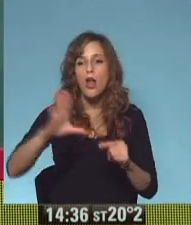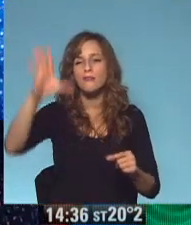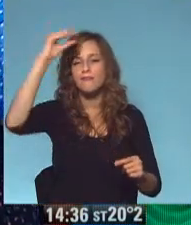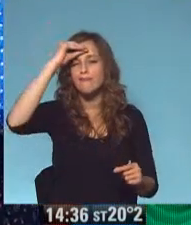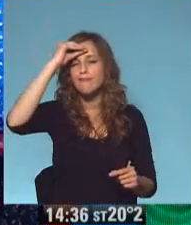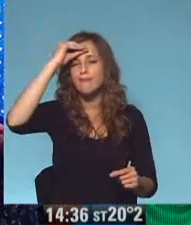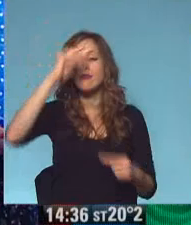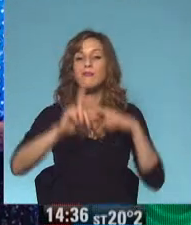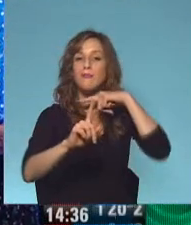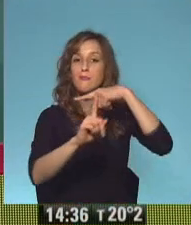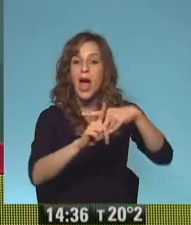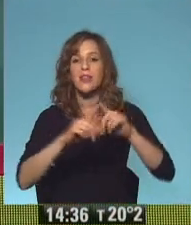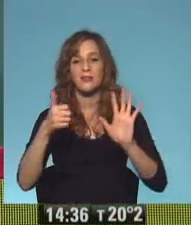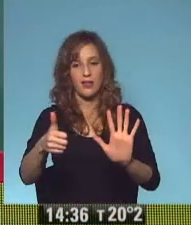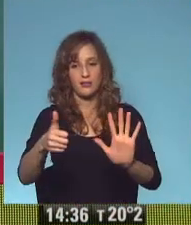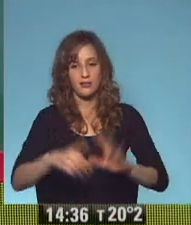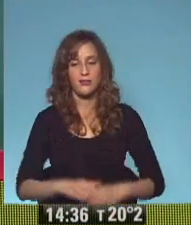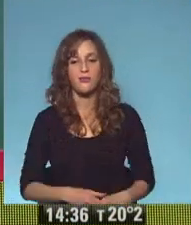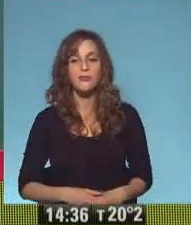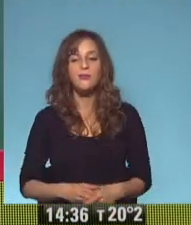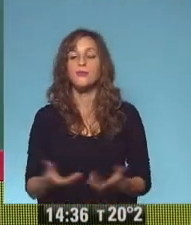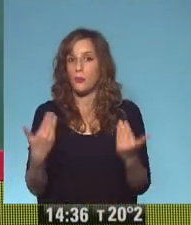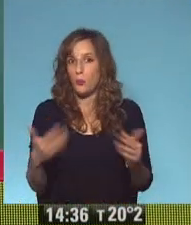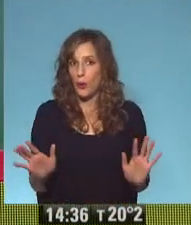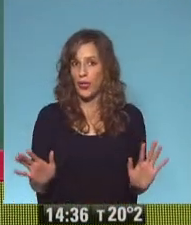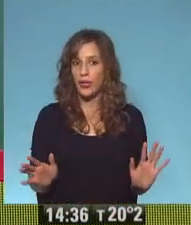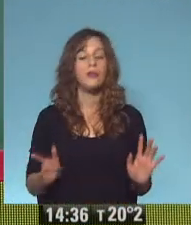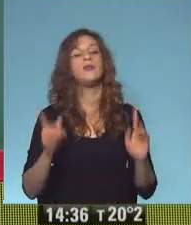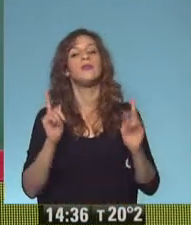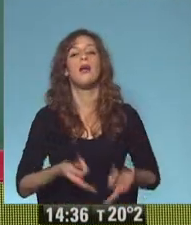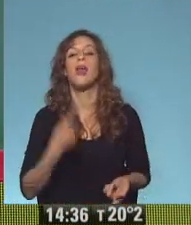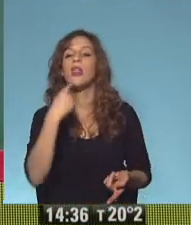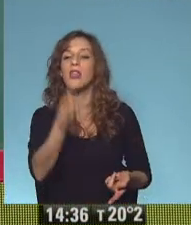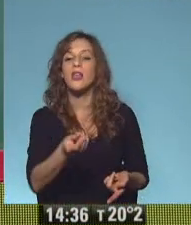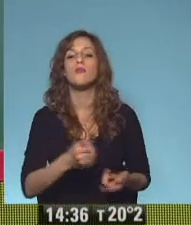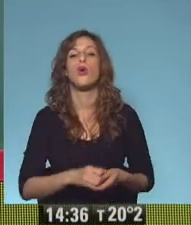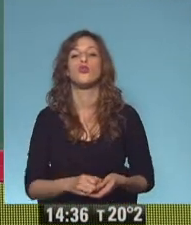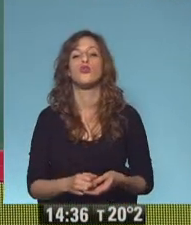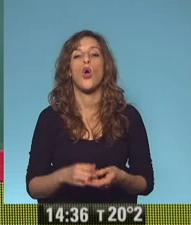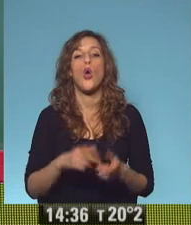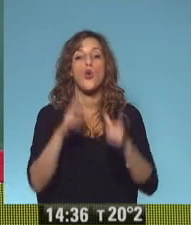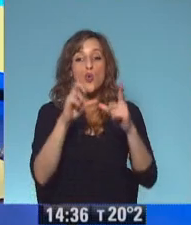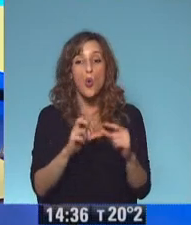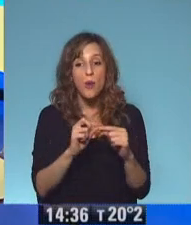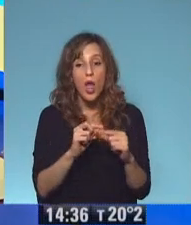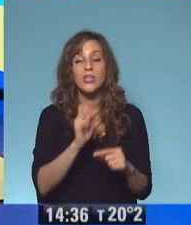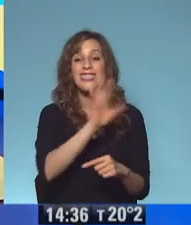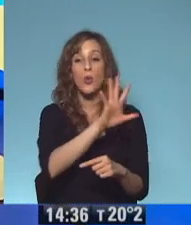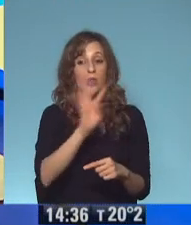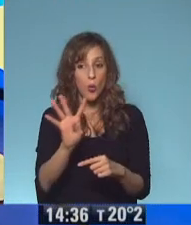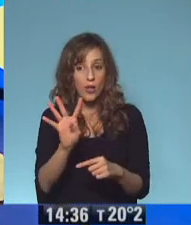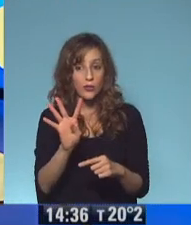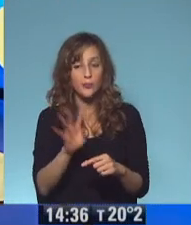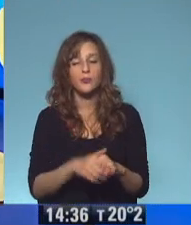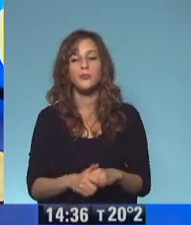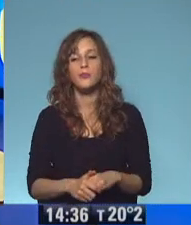los 6. ¿Sí? Eso se puede. También nosotros dijimos que en el 54 estaba el 50. ¿Con